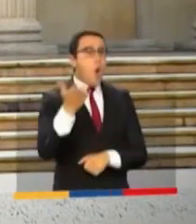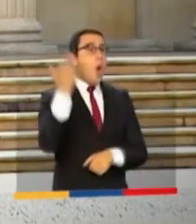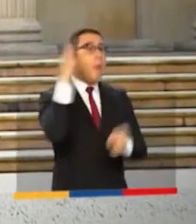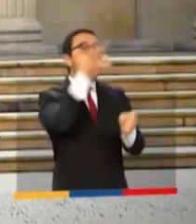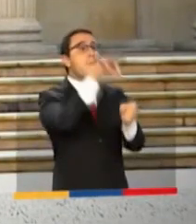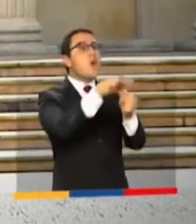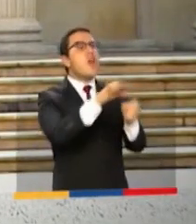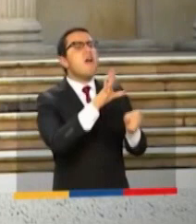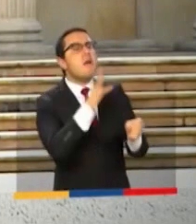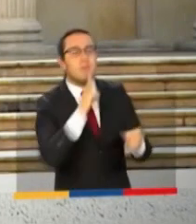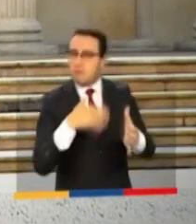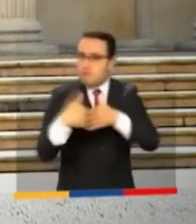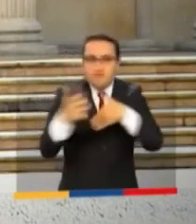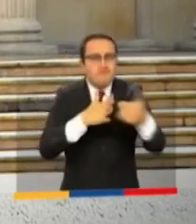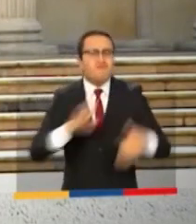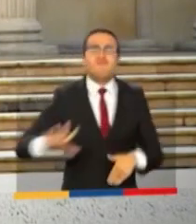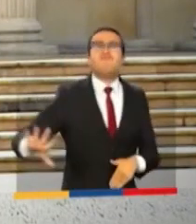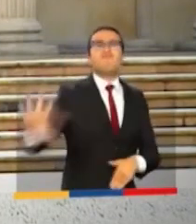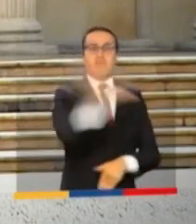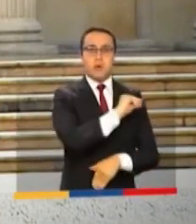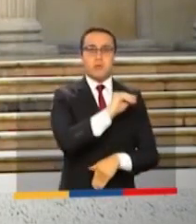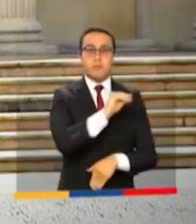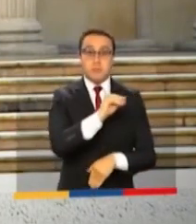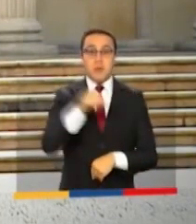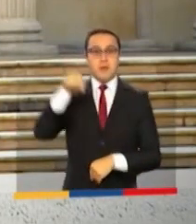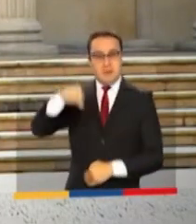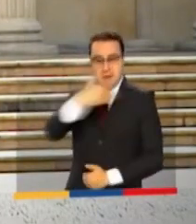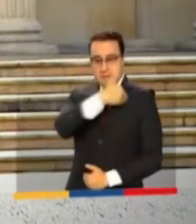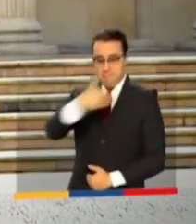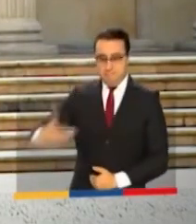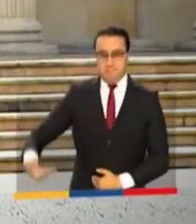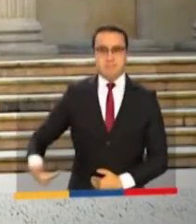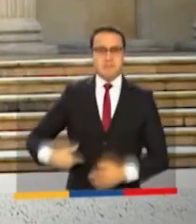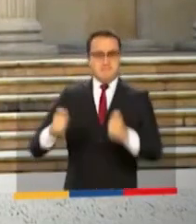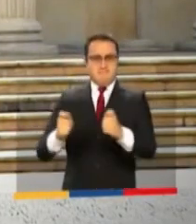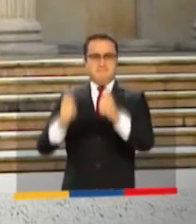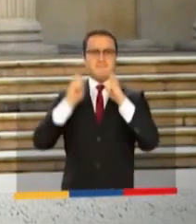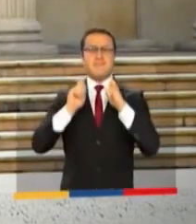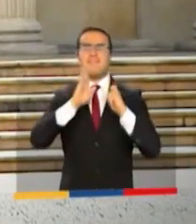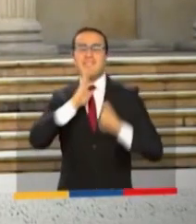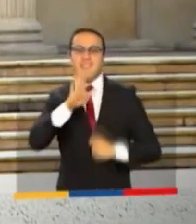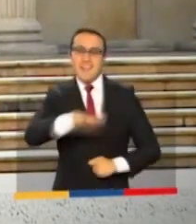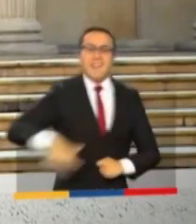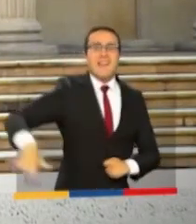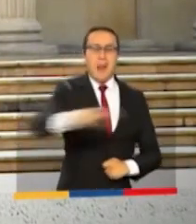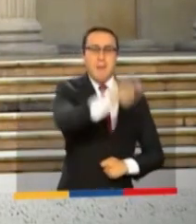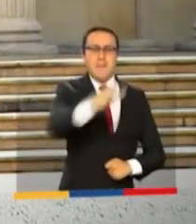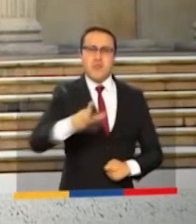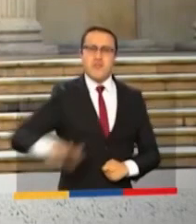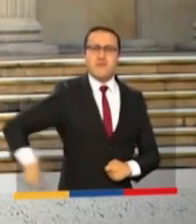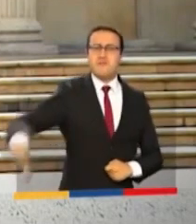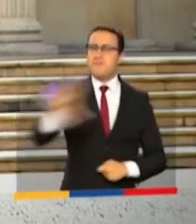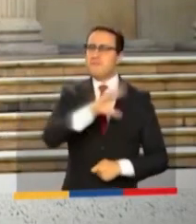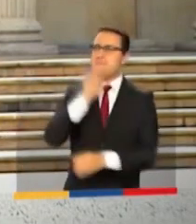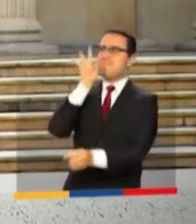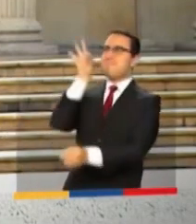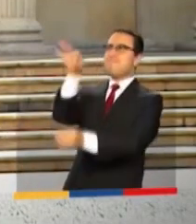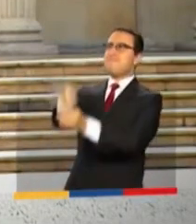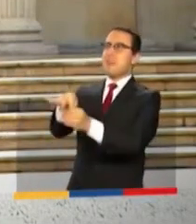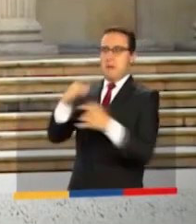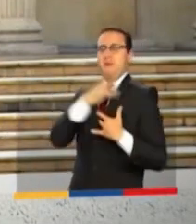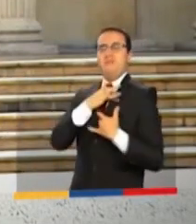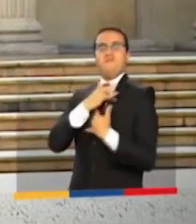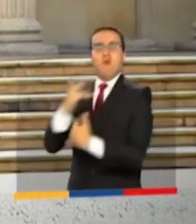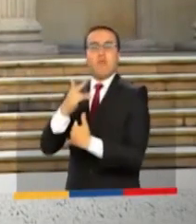digamos que está dejando Gustavo Petro independiente que se esté de acuerdo o no casi que uno podría decir que uno podría decir